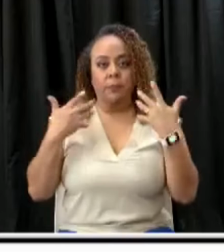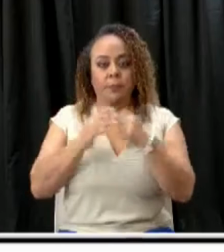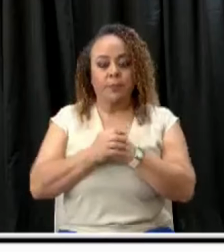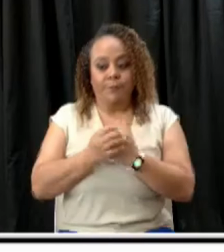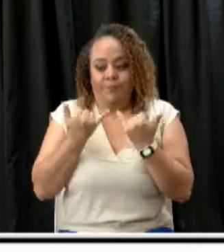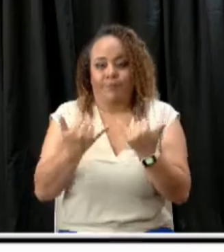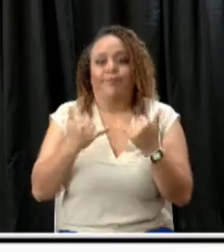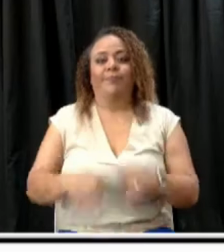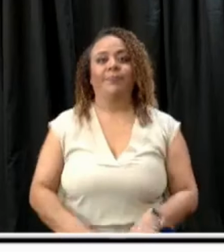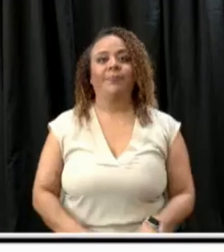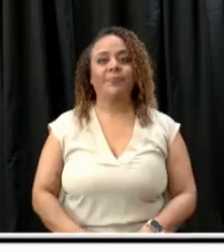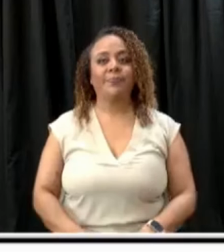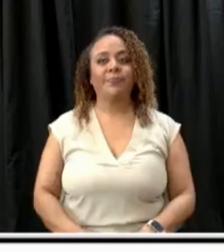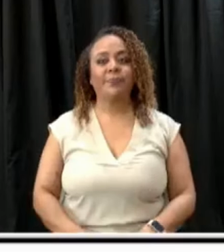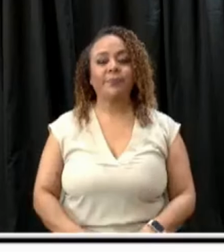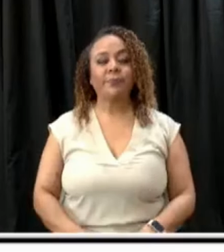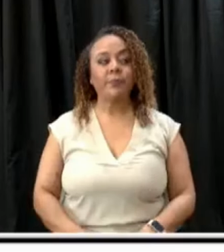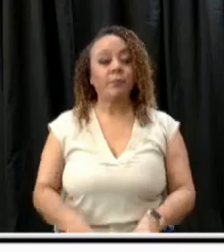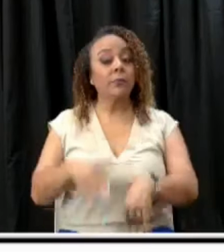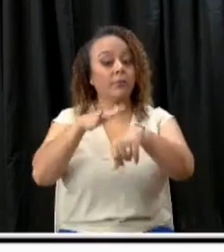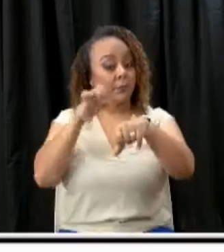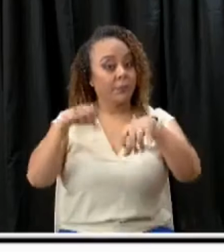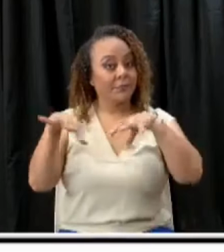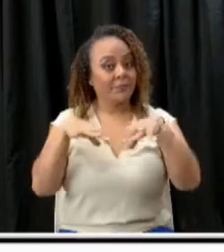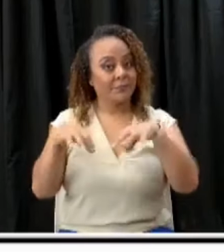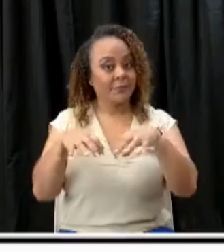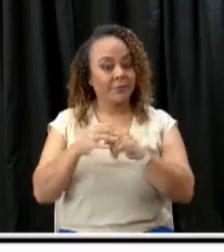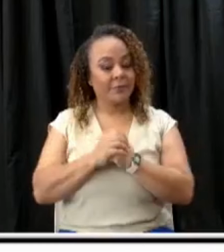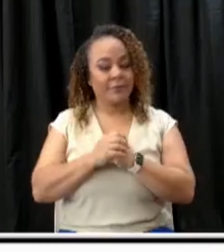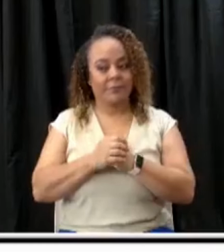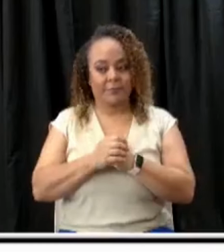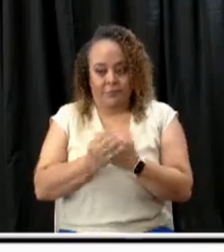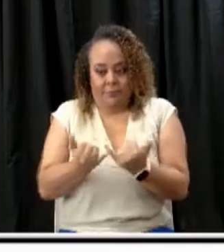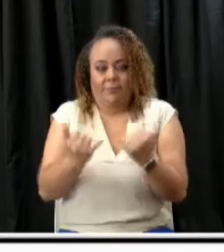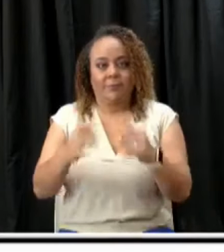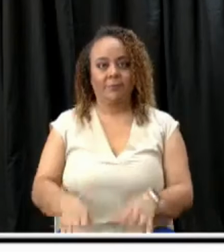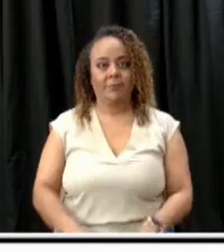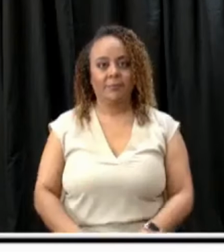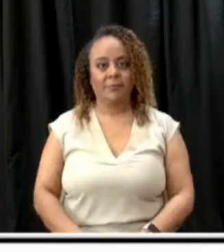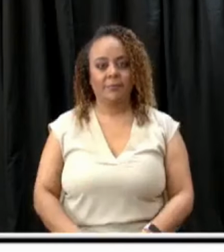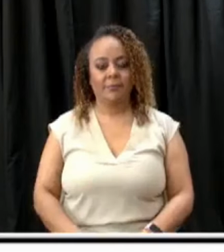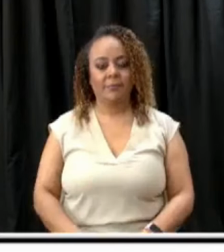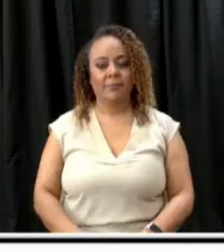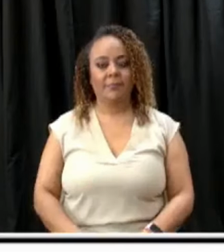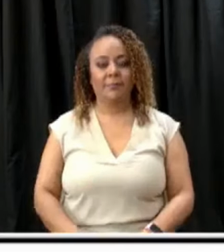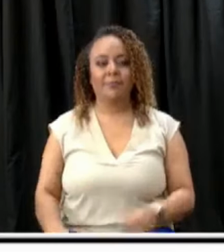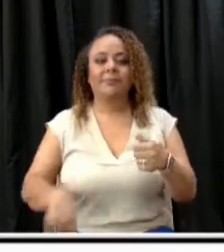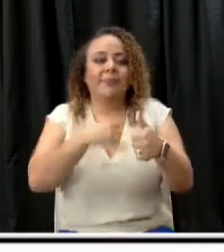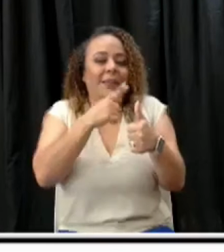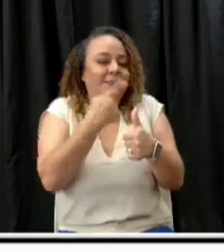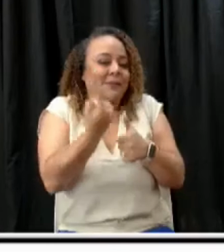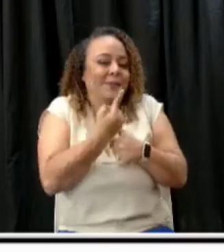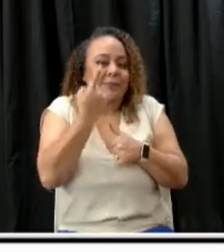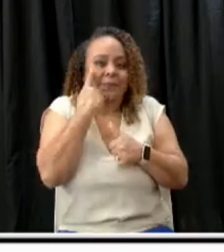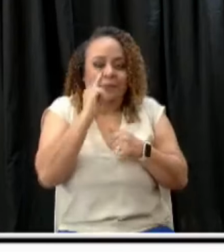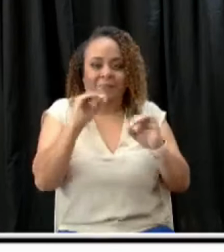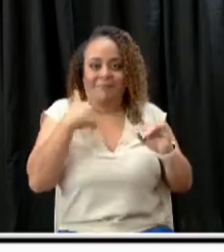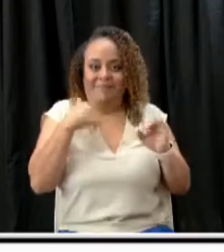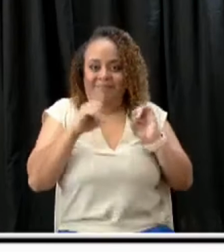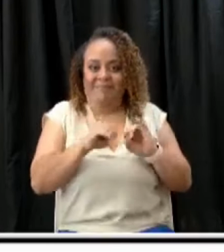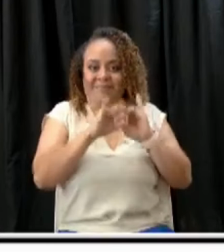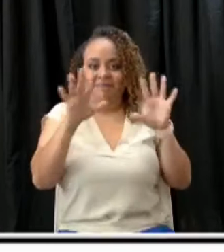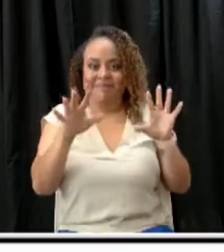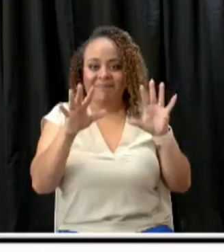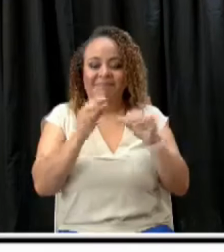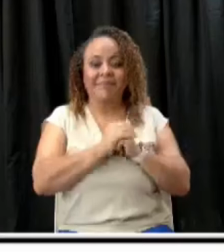aquí, ¿verdad? Y nos haces como un llamado a la acción, está aquí. ¿Verdad? Primero es simplemente para estar claros en cuanto a